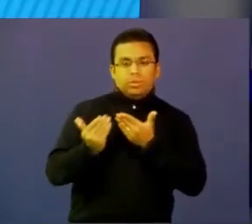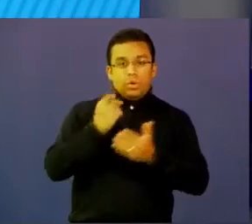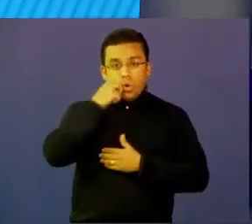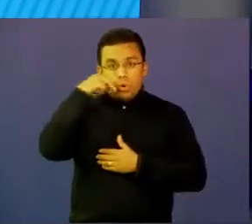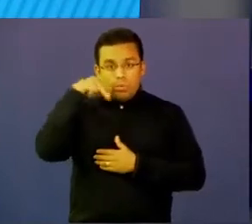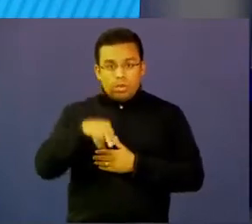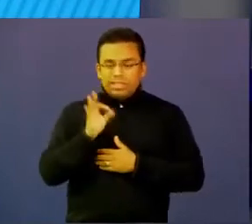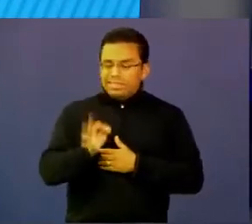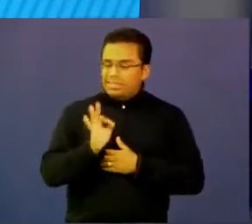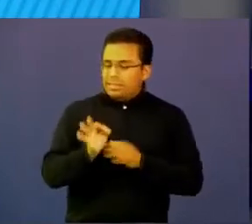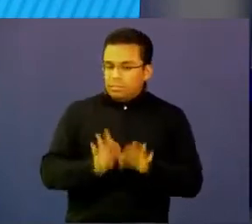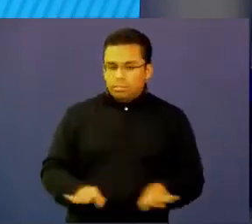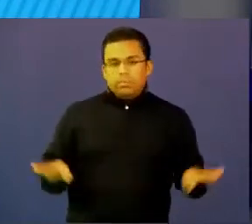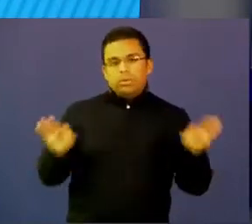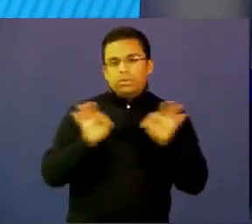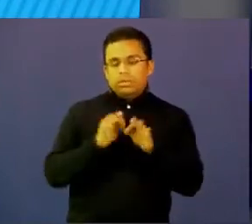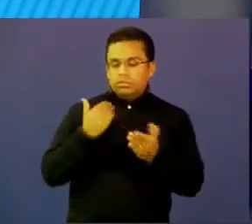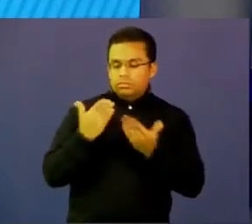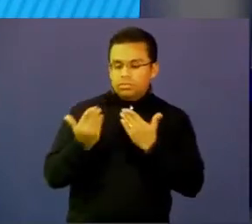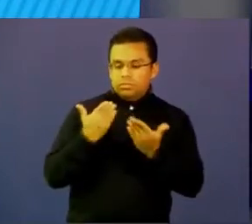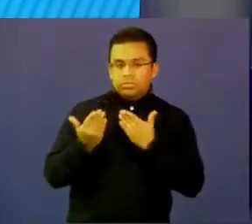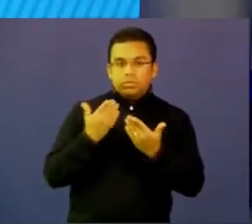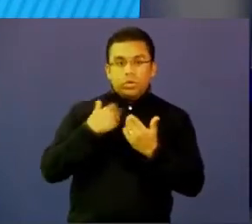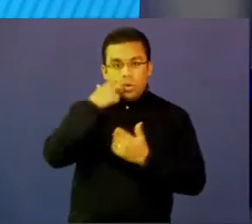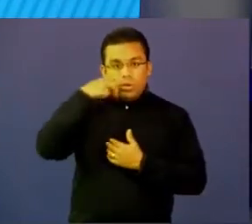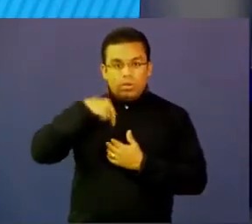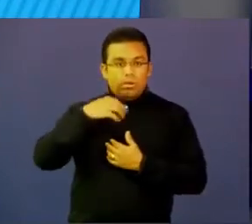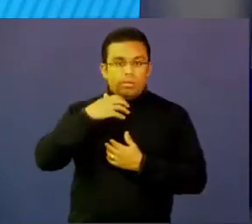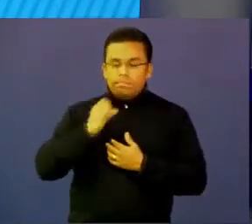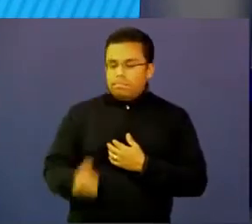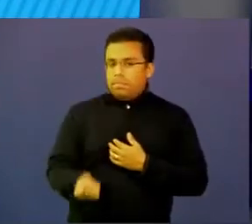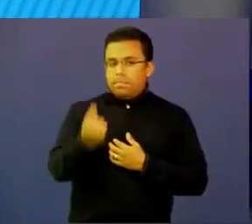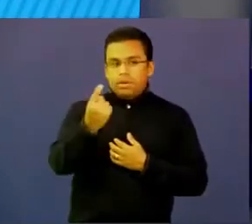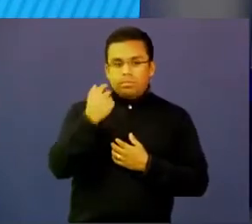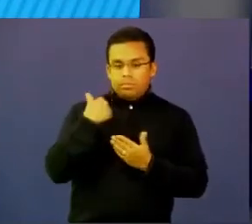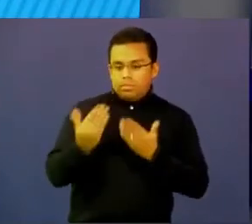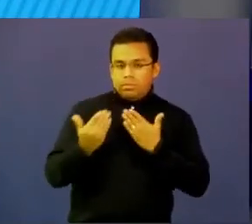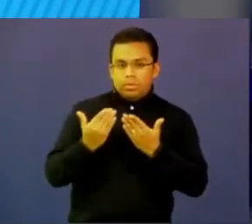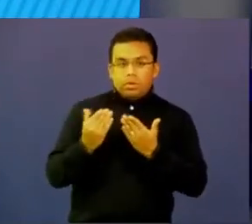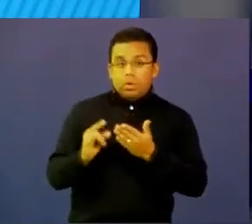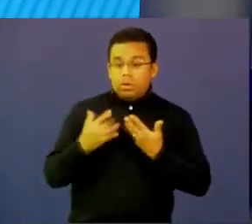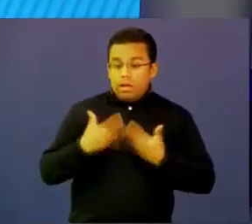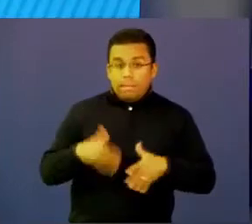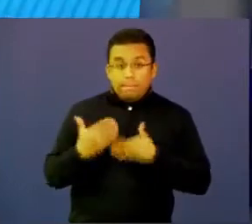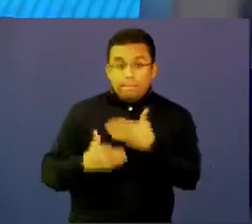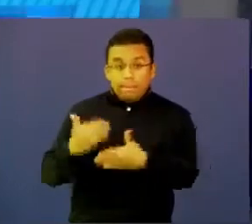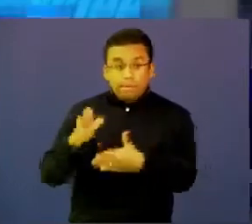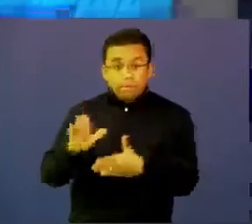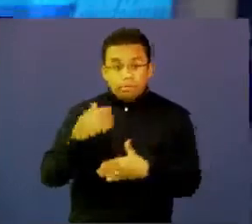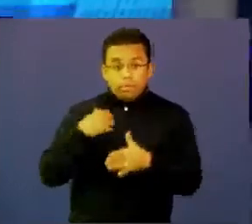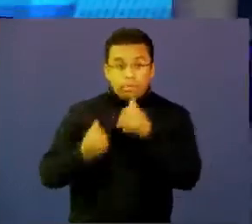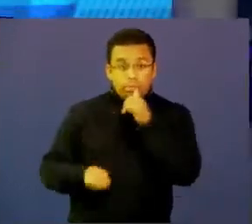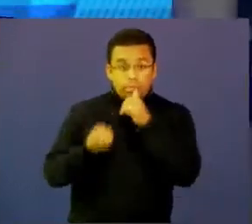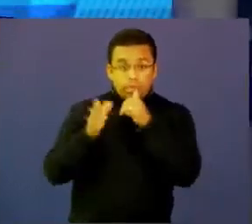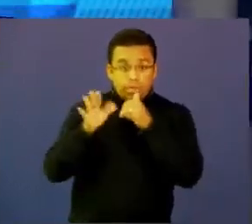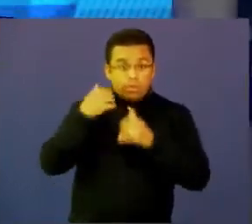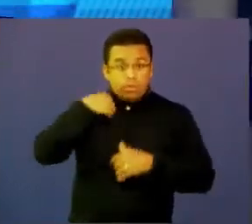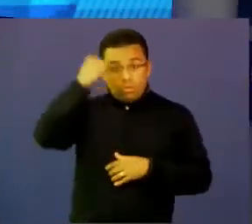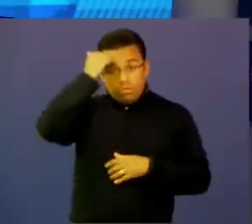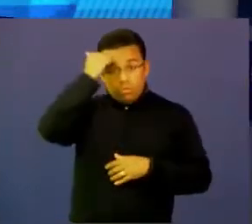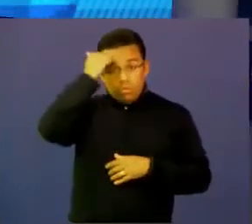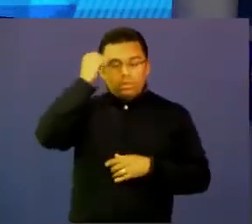será vital y digamos que yo diría el renglón número uno para pensar en cualquier proceso pedagógico. Adriana, una pregunta que